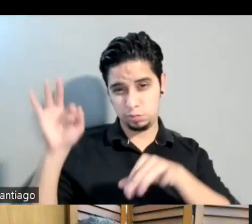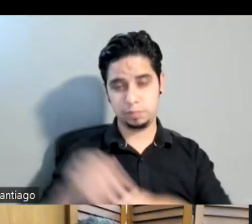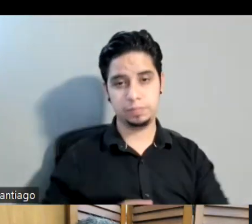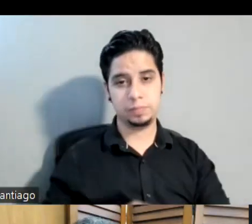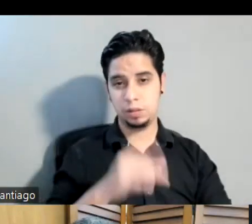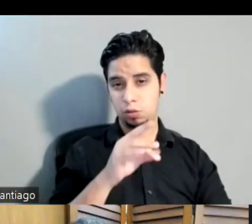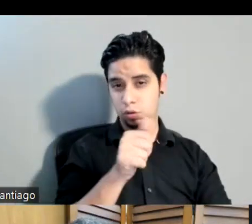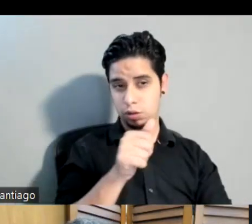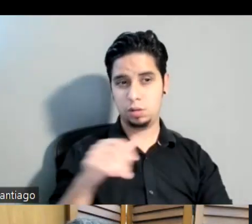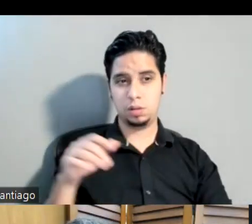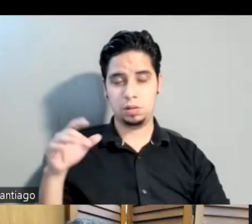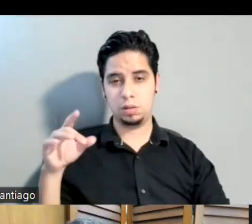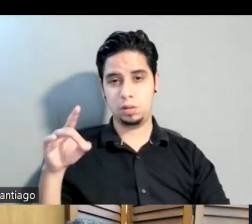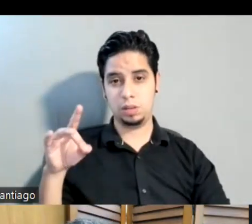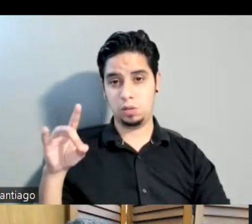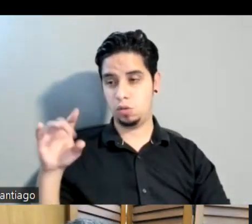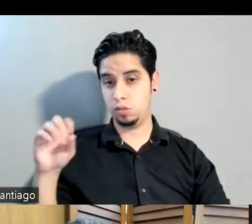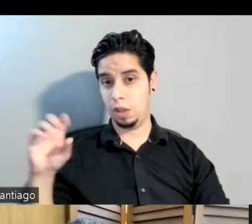1810 y 1800,